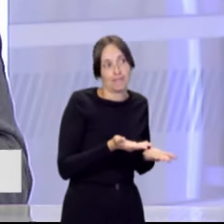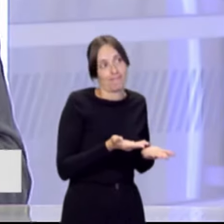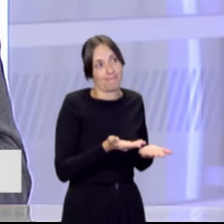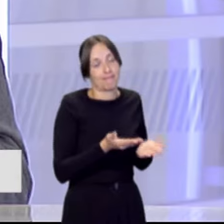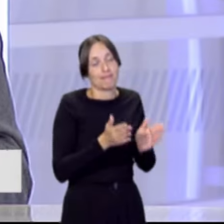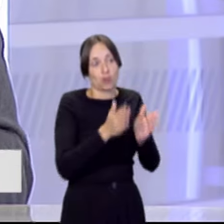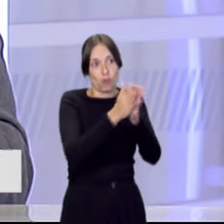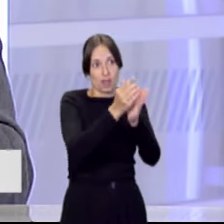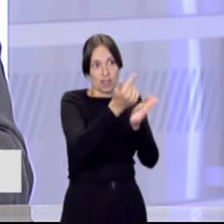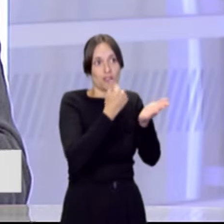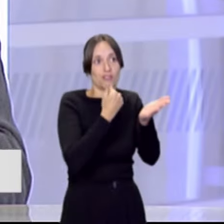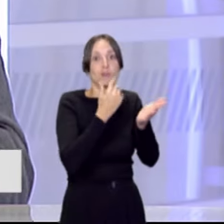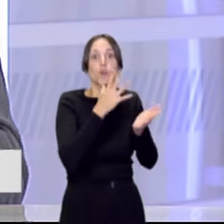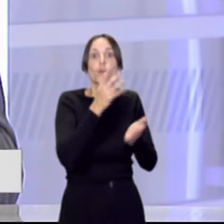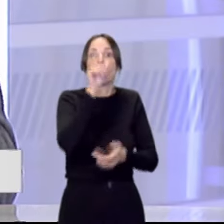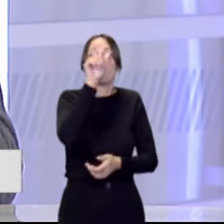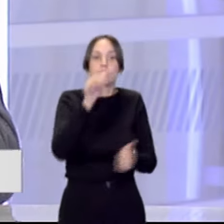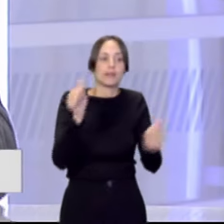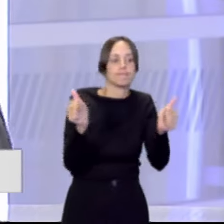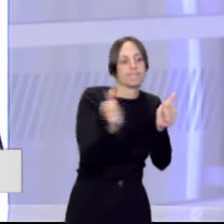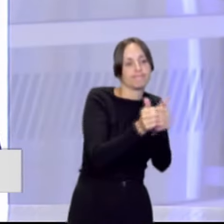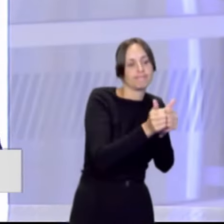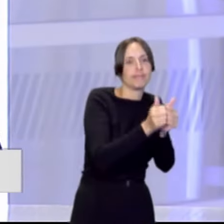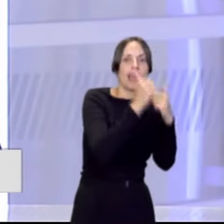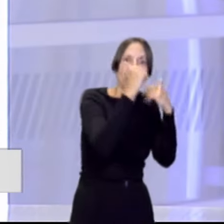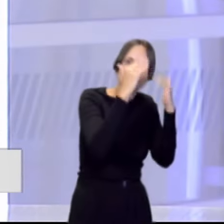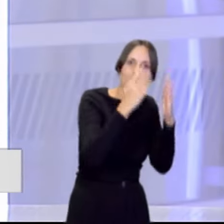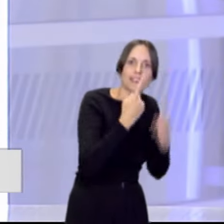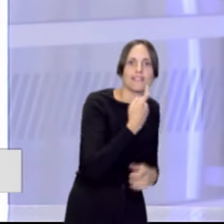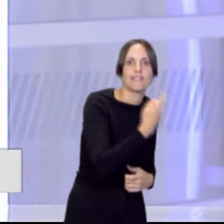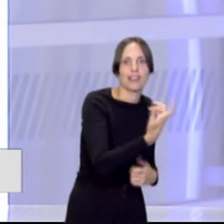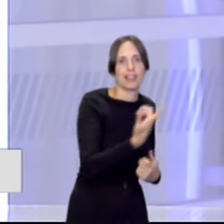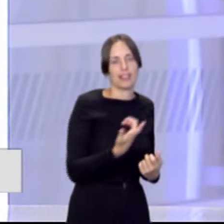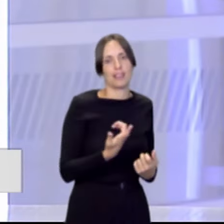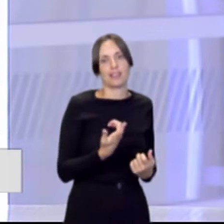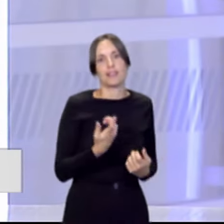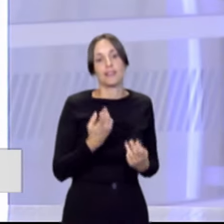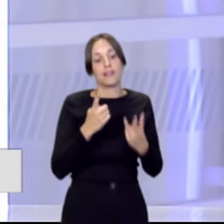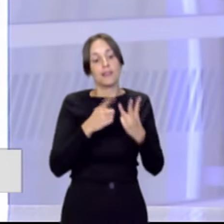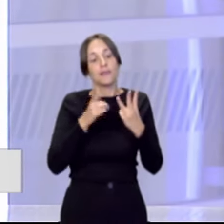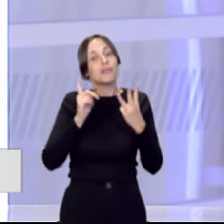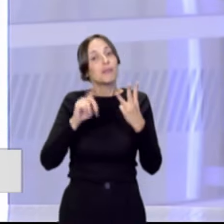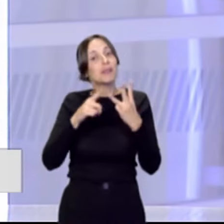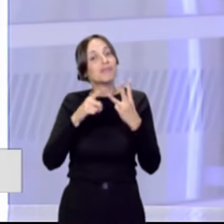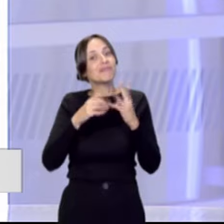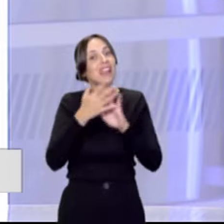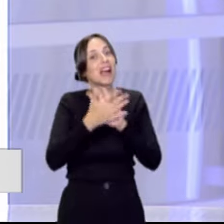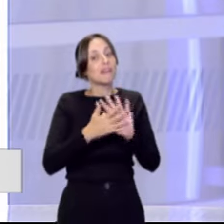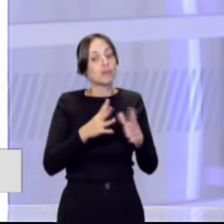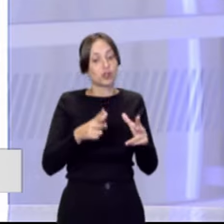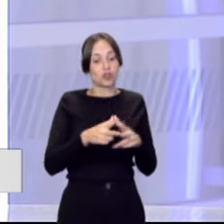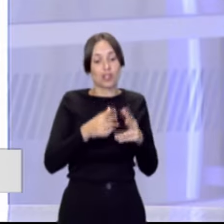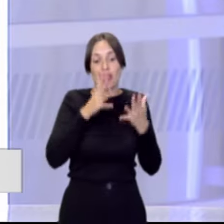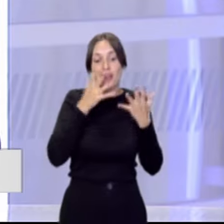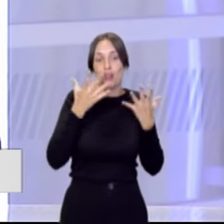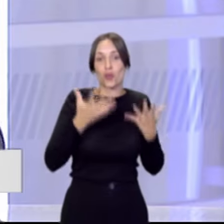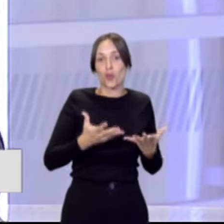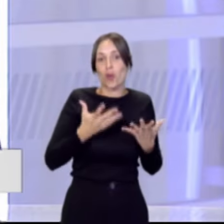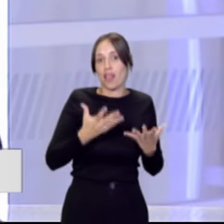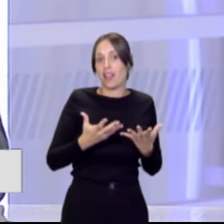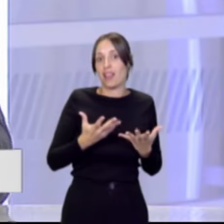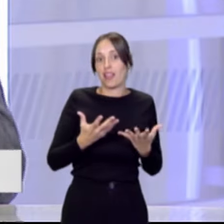un personal que les esté atendiendo, y sobre todo porque aquí estamos hablando de una sociedad que en este momento está